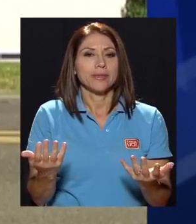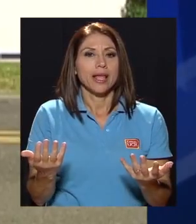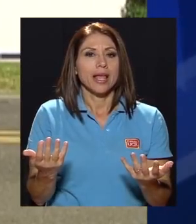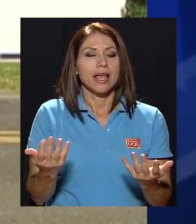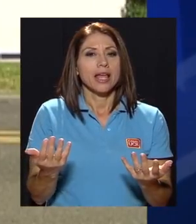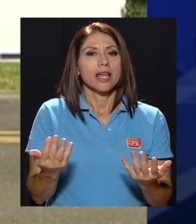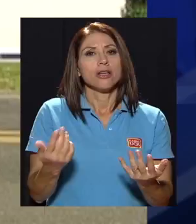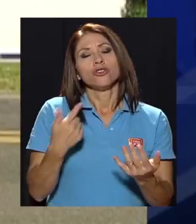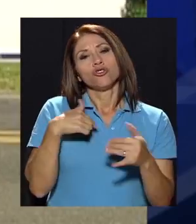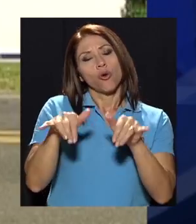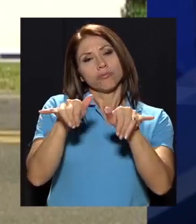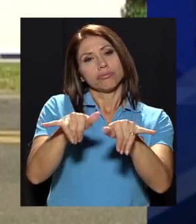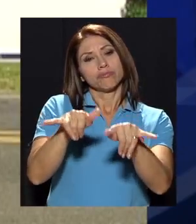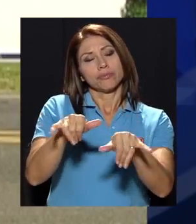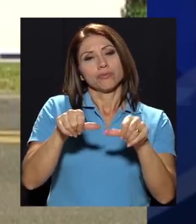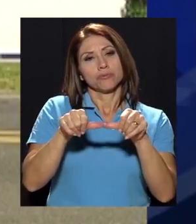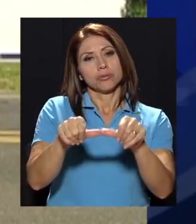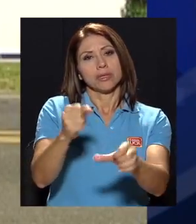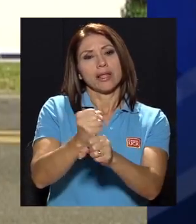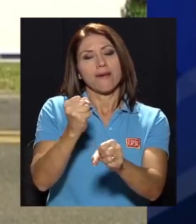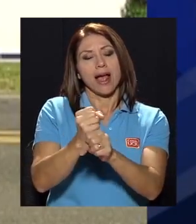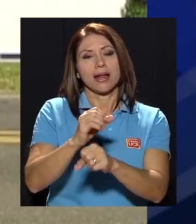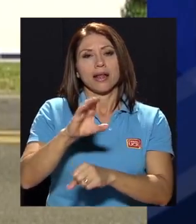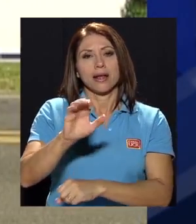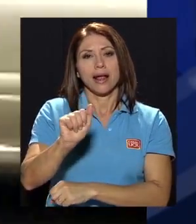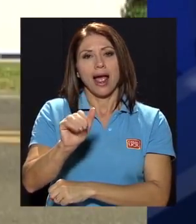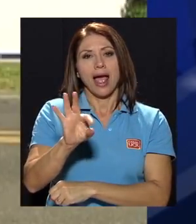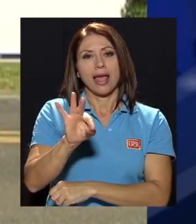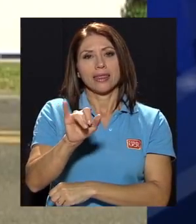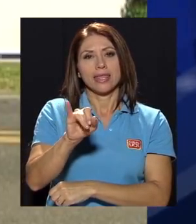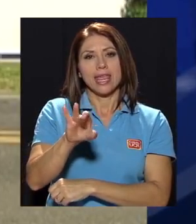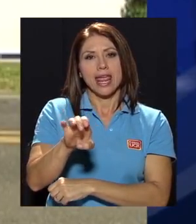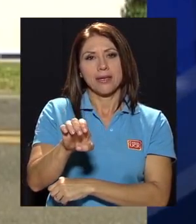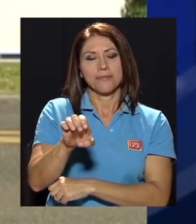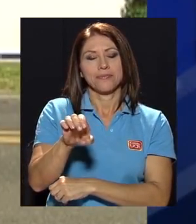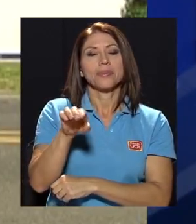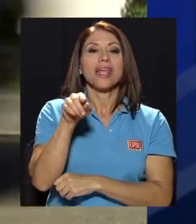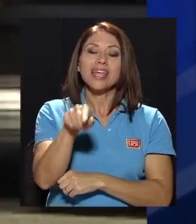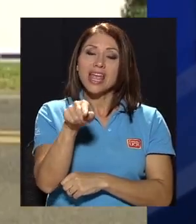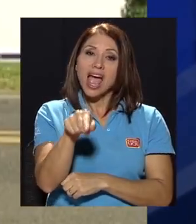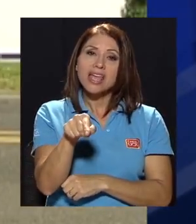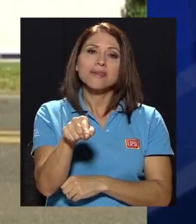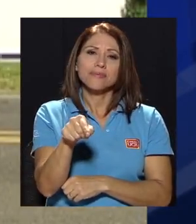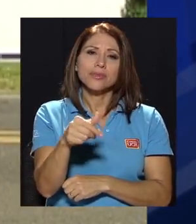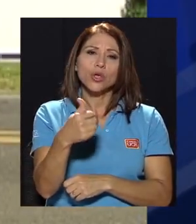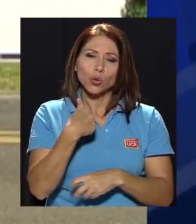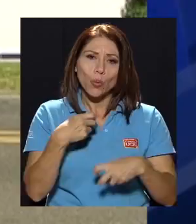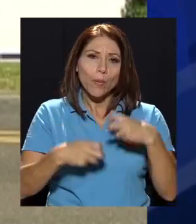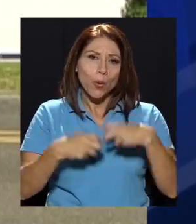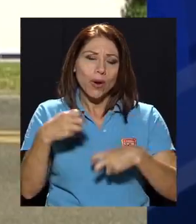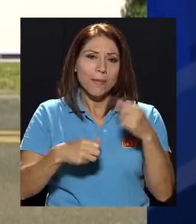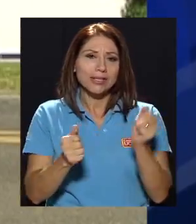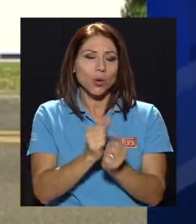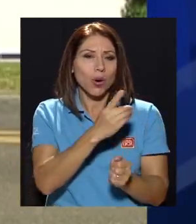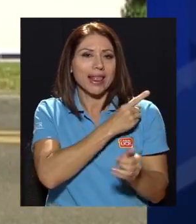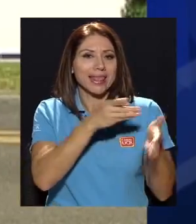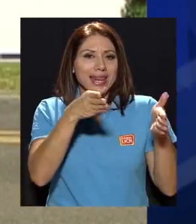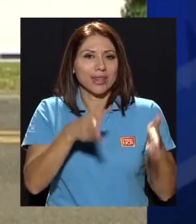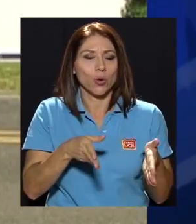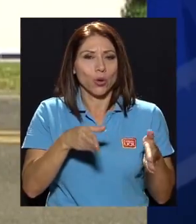Me quedé a trabajar en el CATIE y ahí, bueno, la verdad que tuve problemas con el director del